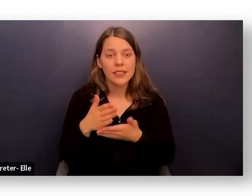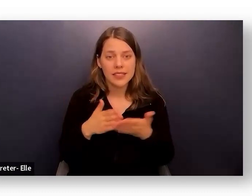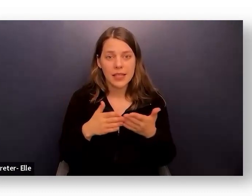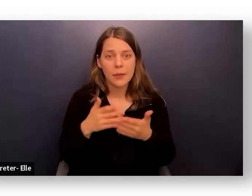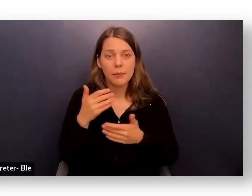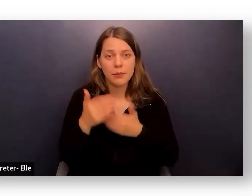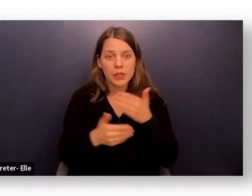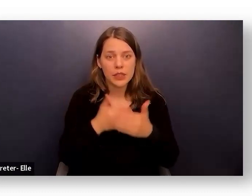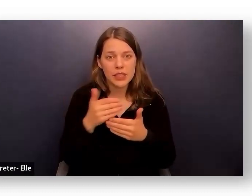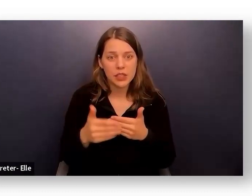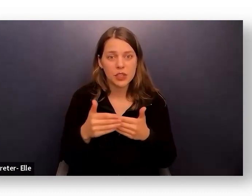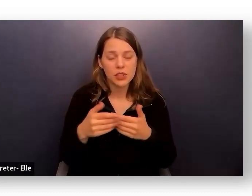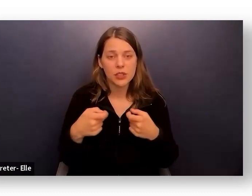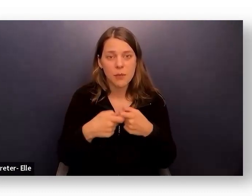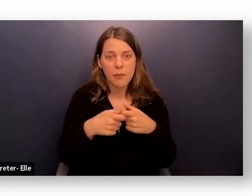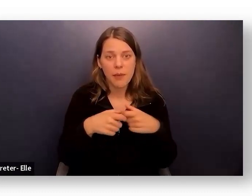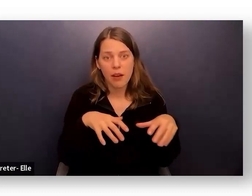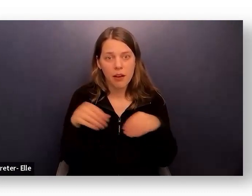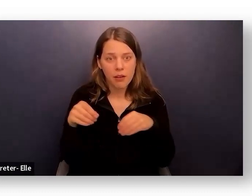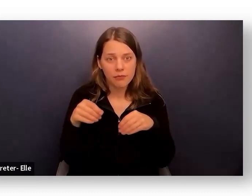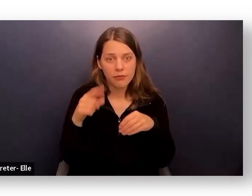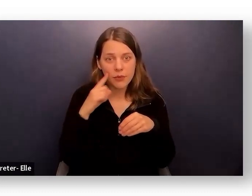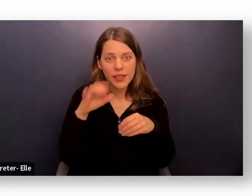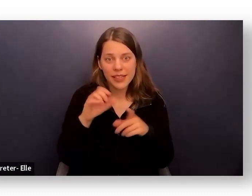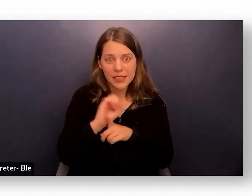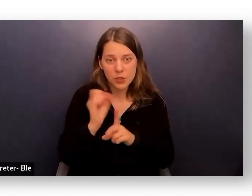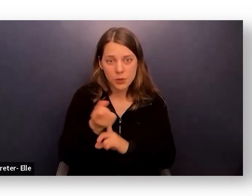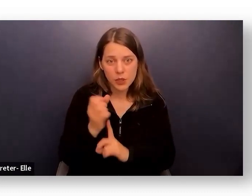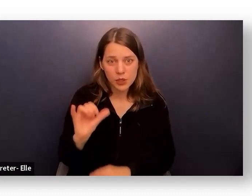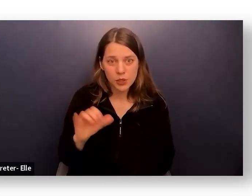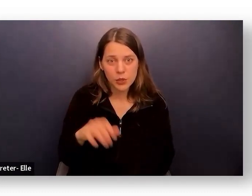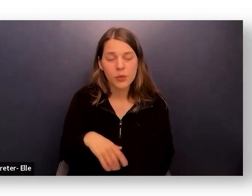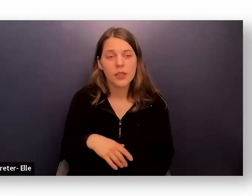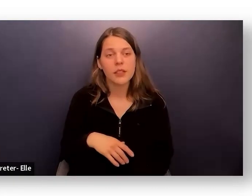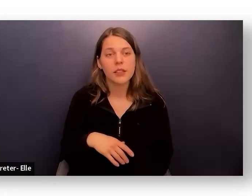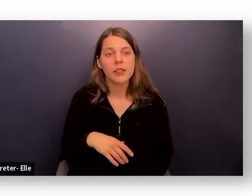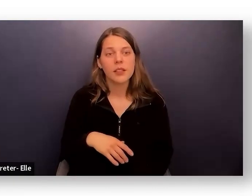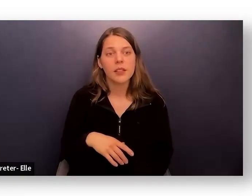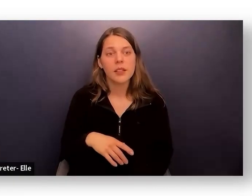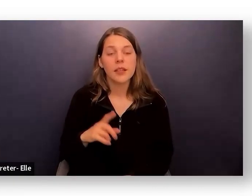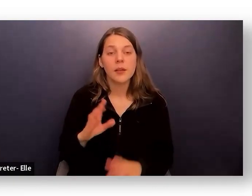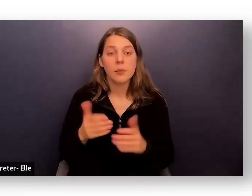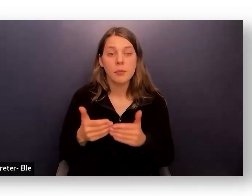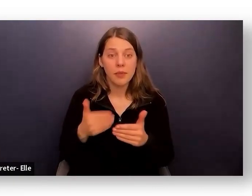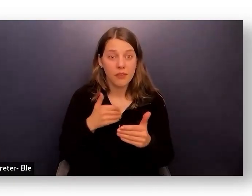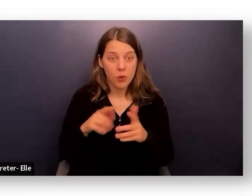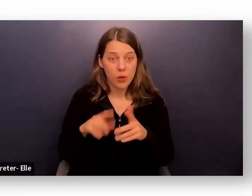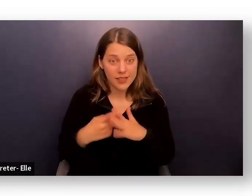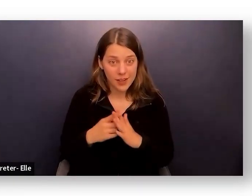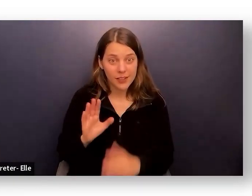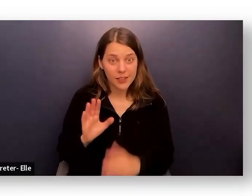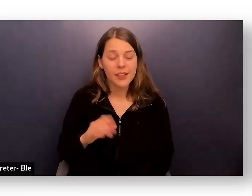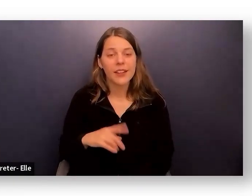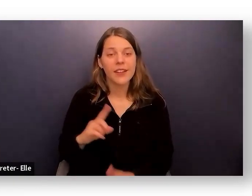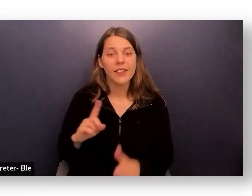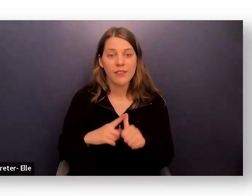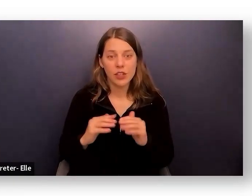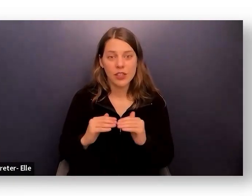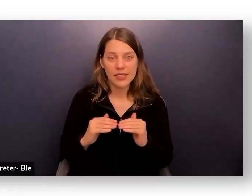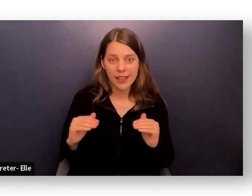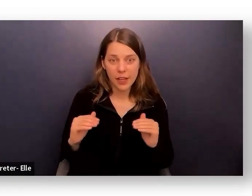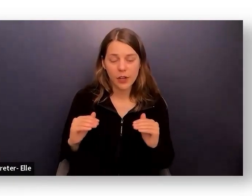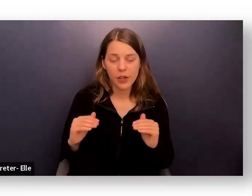Típicamente, nosotros sí tenemos procesos para apagar la energía durante esas situaciones.